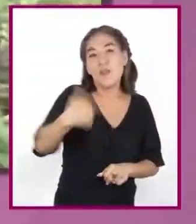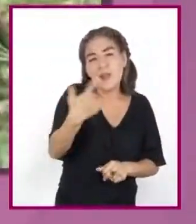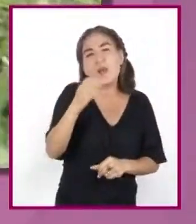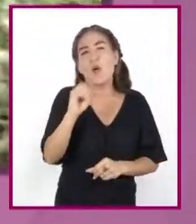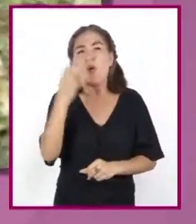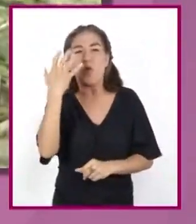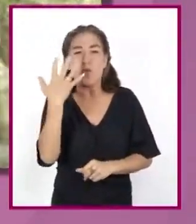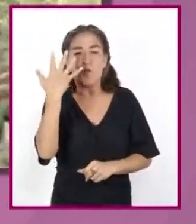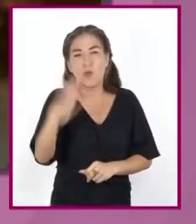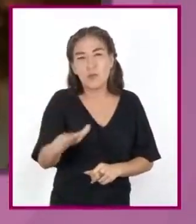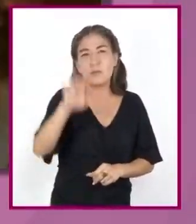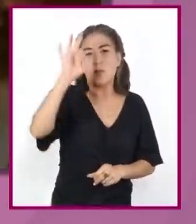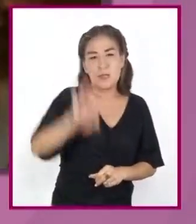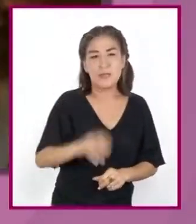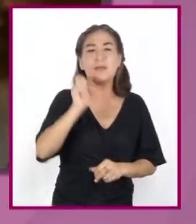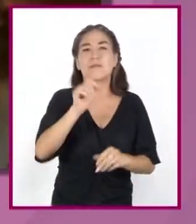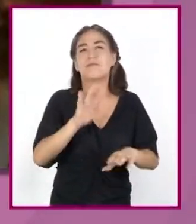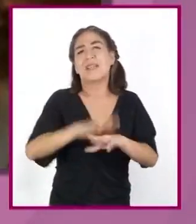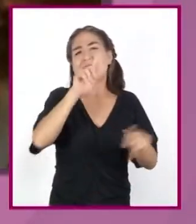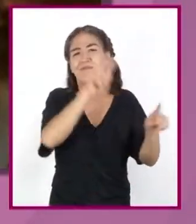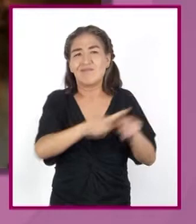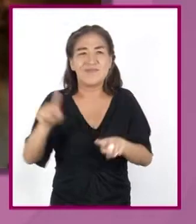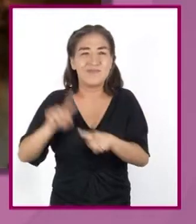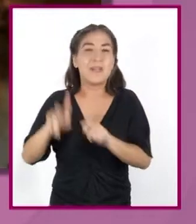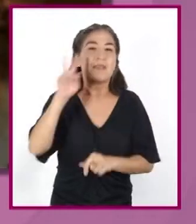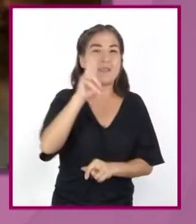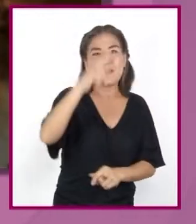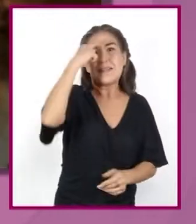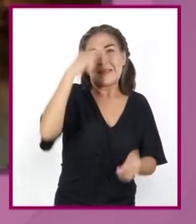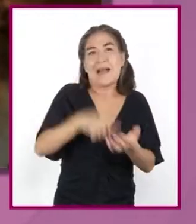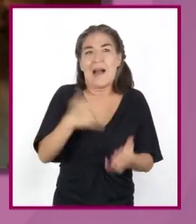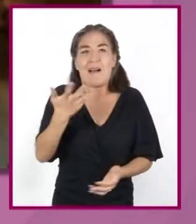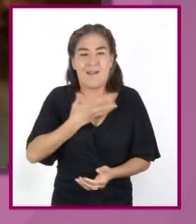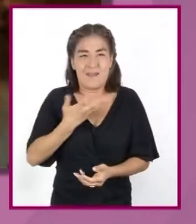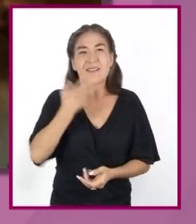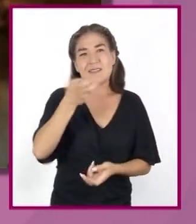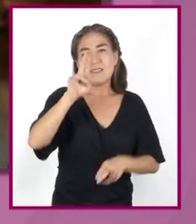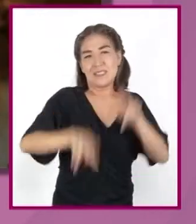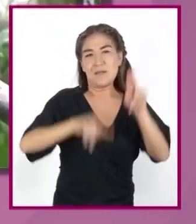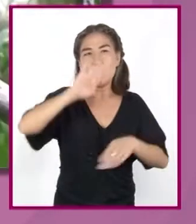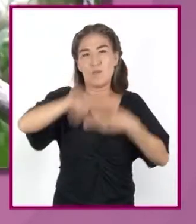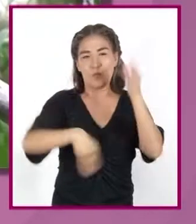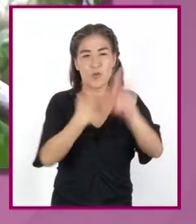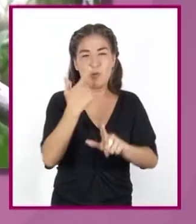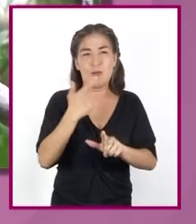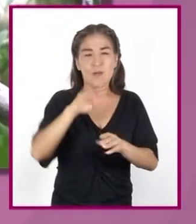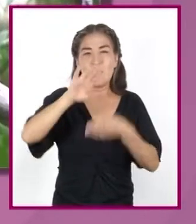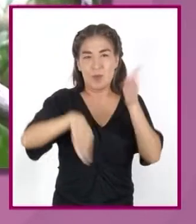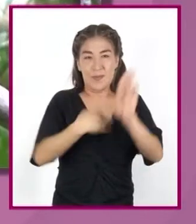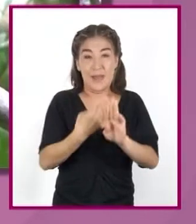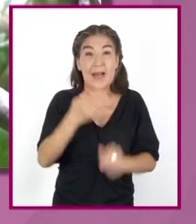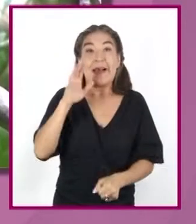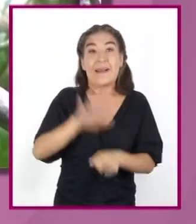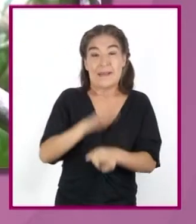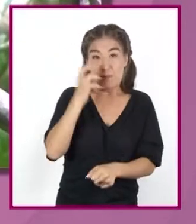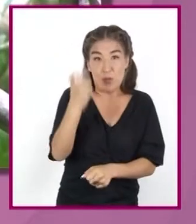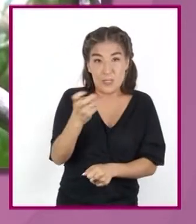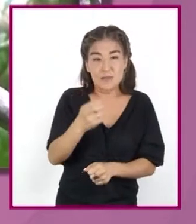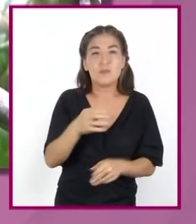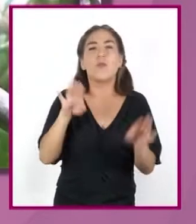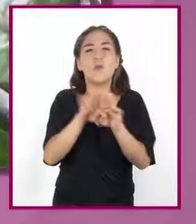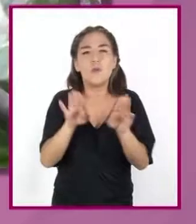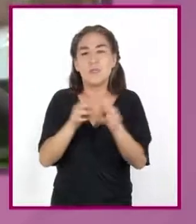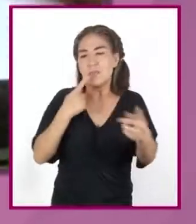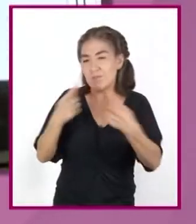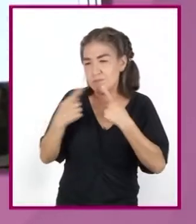la diversidad que potencialmente se cree que puede existir a nivel mundial. Entonces, este trabajo de